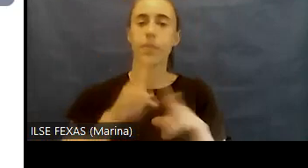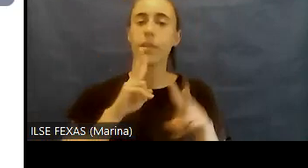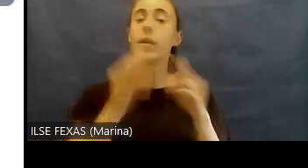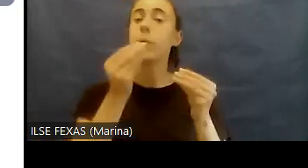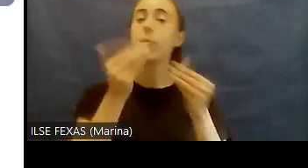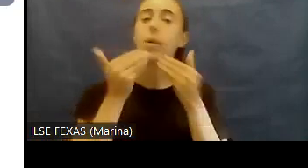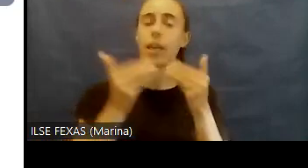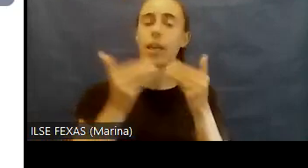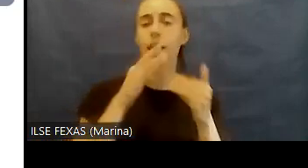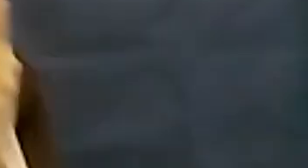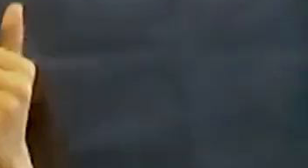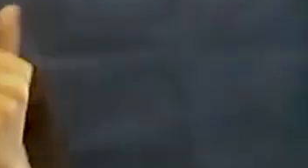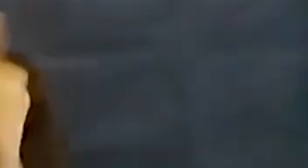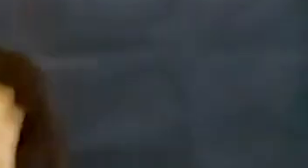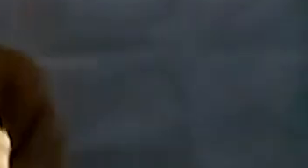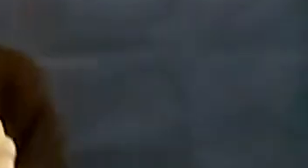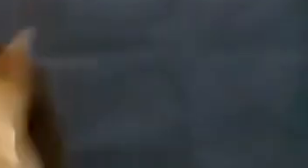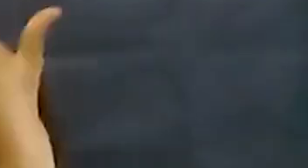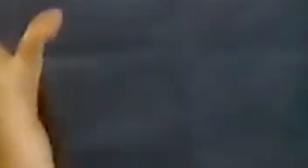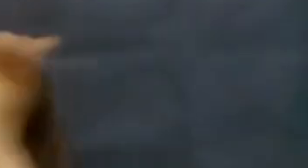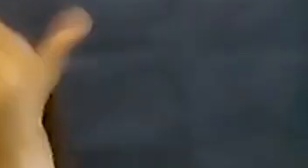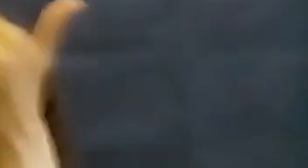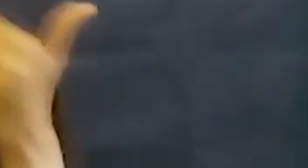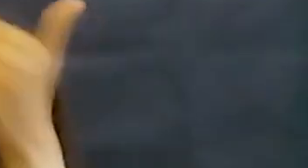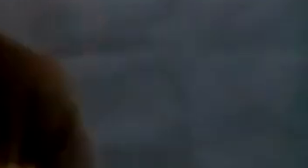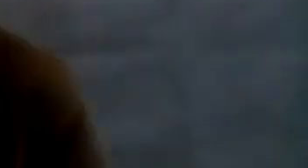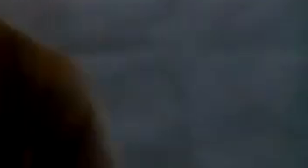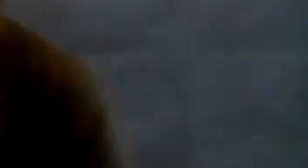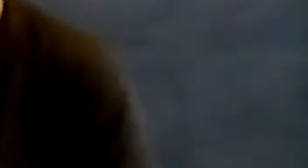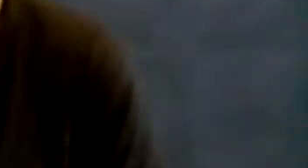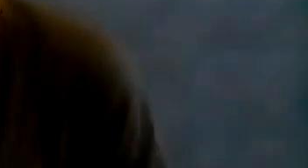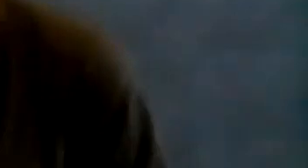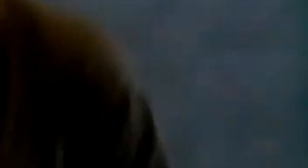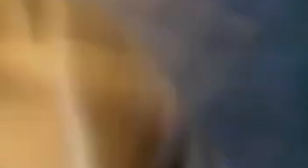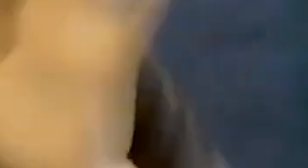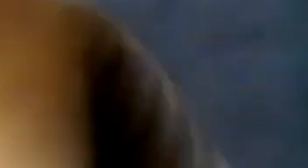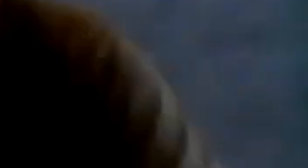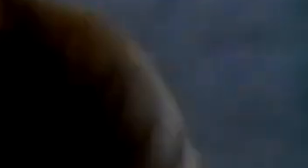gracias a ti también, Marina. Buenas tardes a todos. Gracias. Muchas gracias.